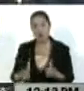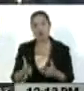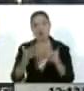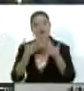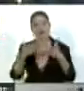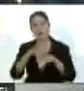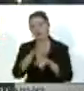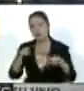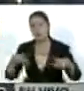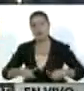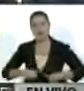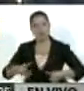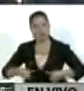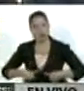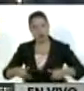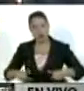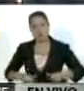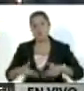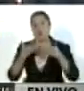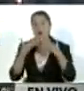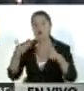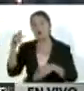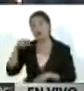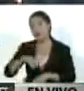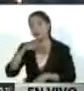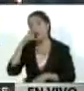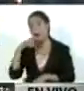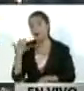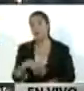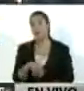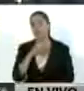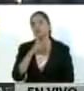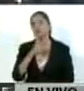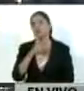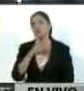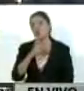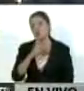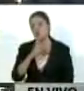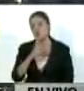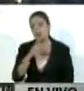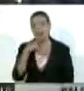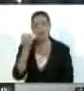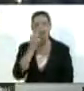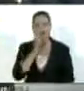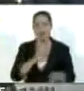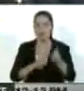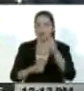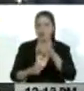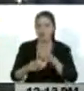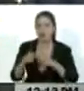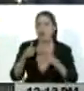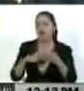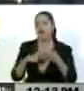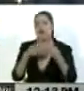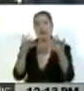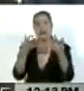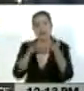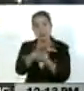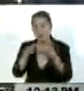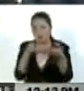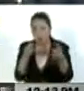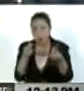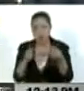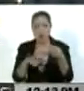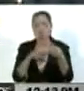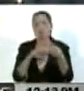el esfuerzo que han hecho en este año de profundas dificultades, de saboteo, guerra económica, que han hecho en contra